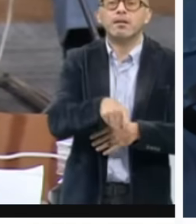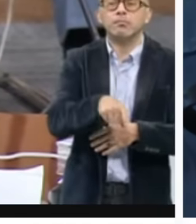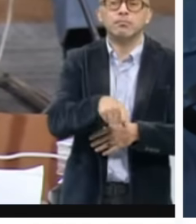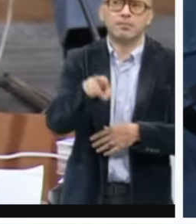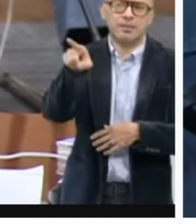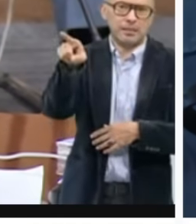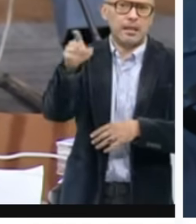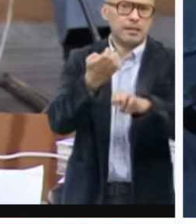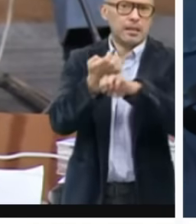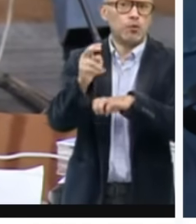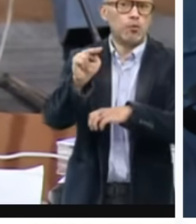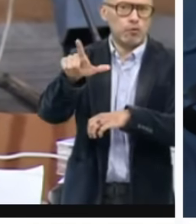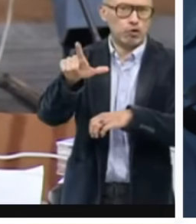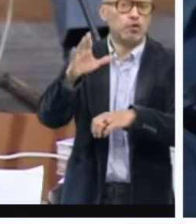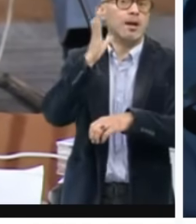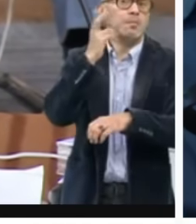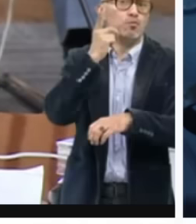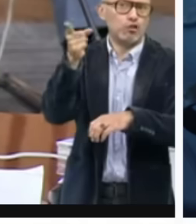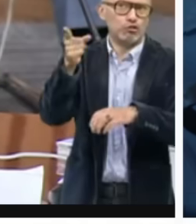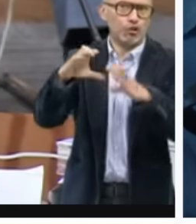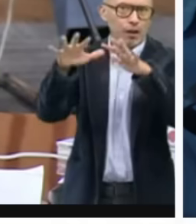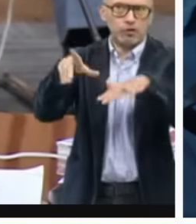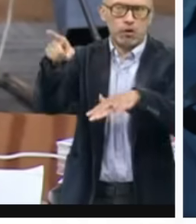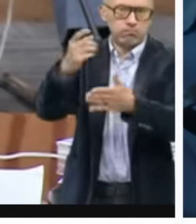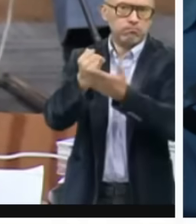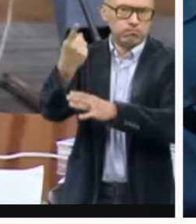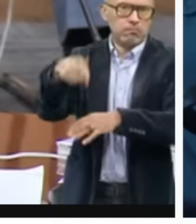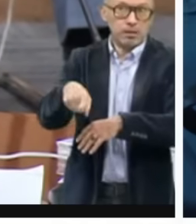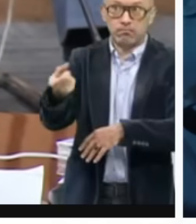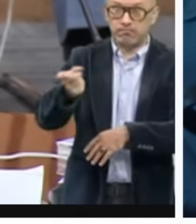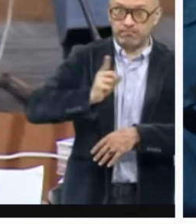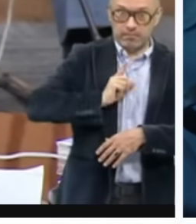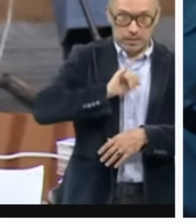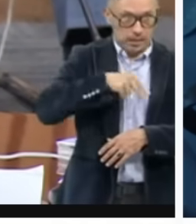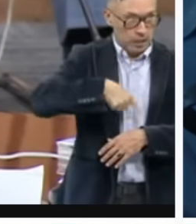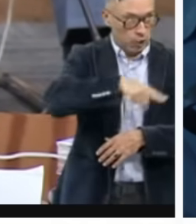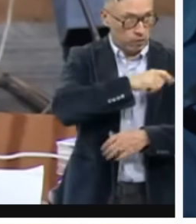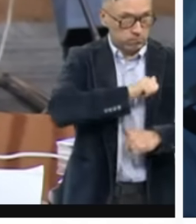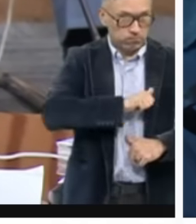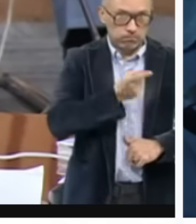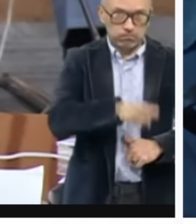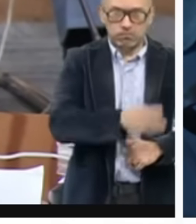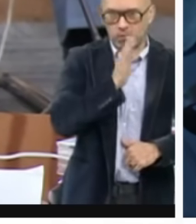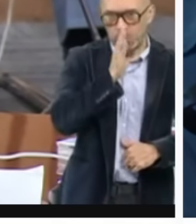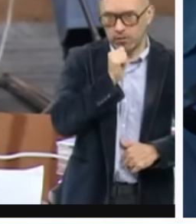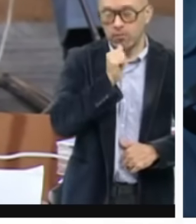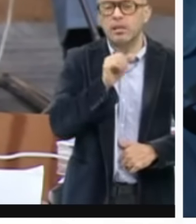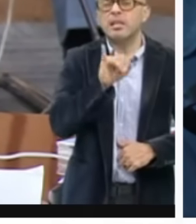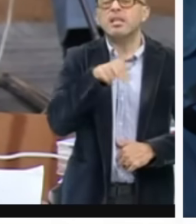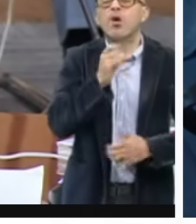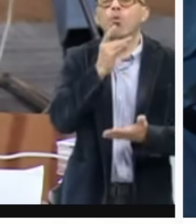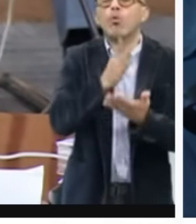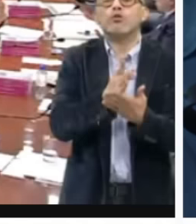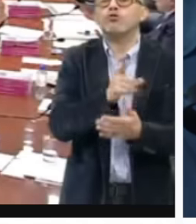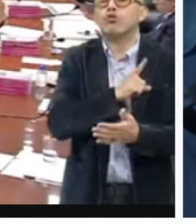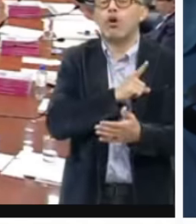no a nosotros. Nosotros, como Instituto Nacional Electoral, organizamos únicamente elecciones. Gracias, presidenta. Gracias,